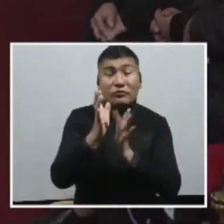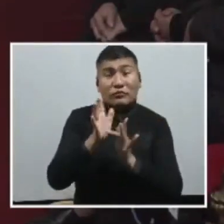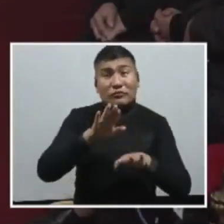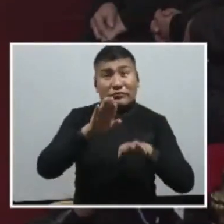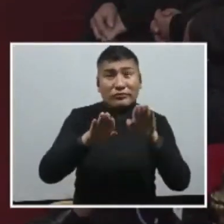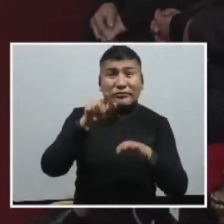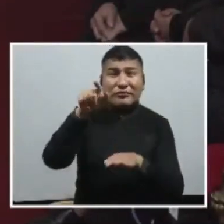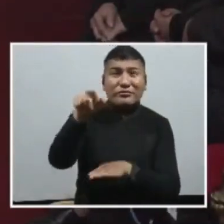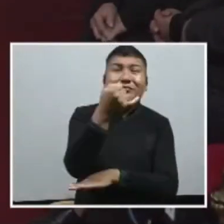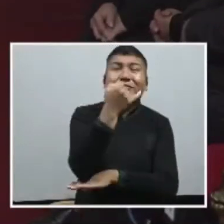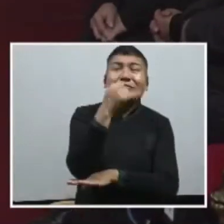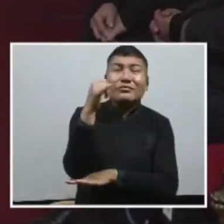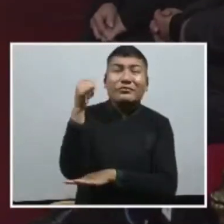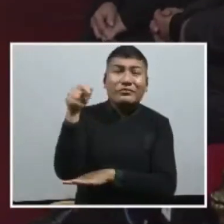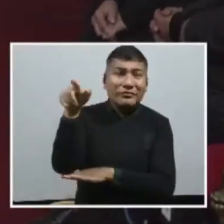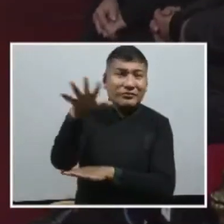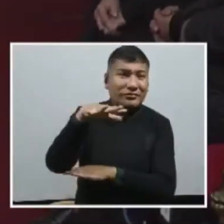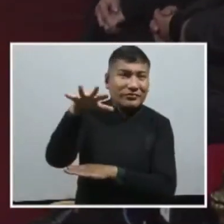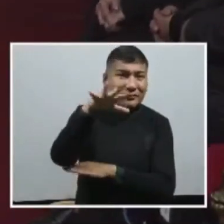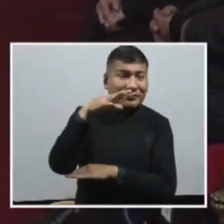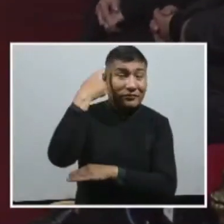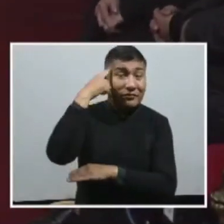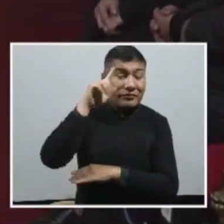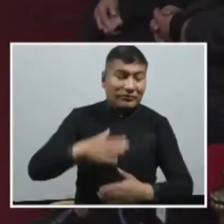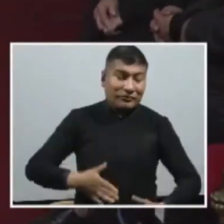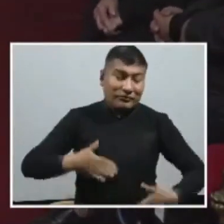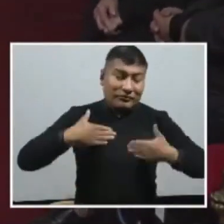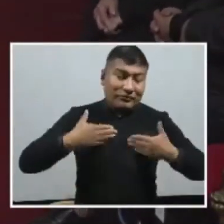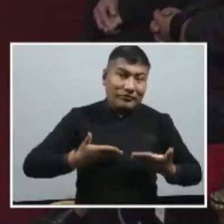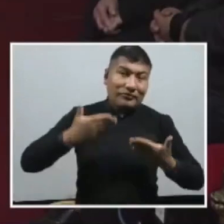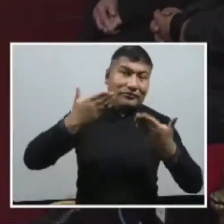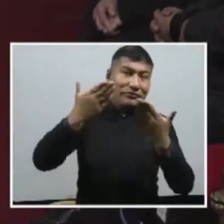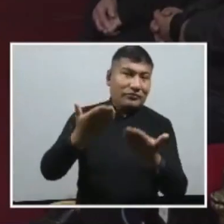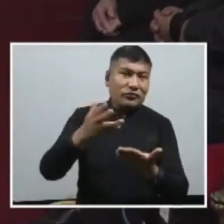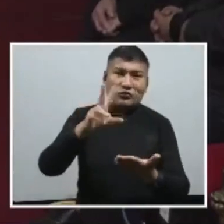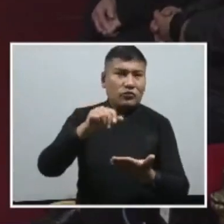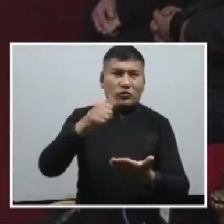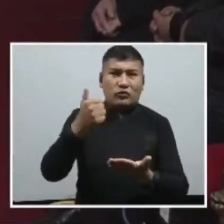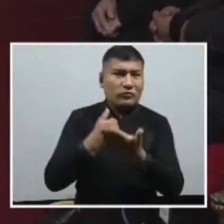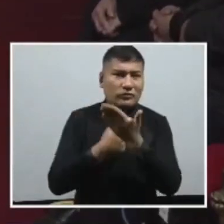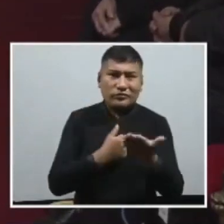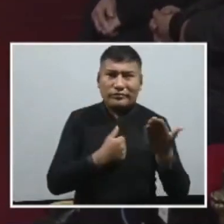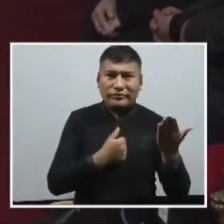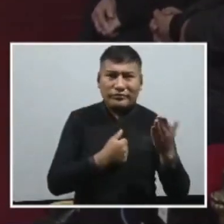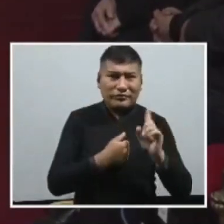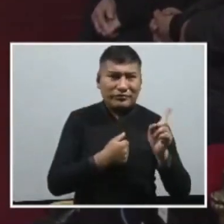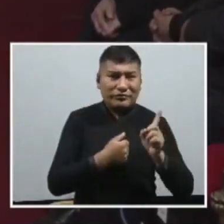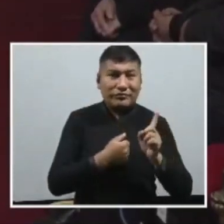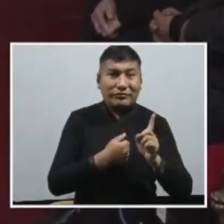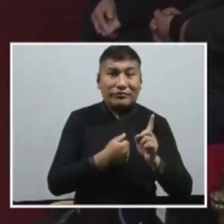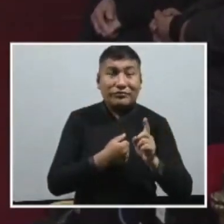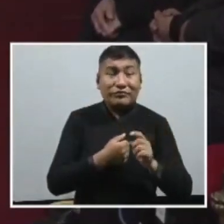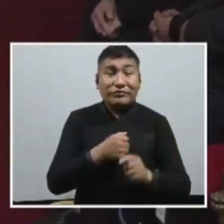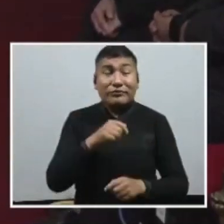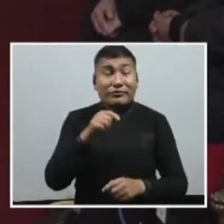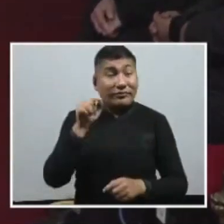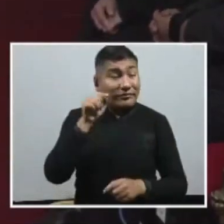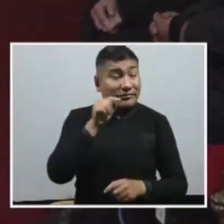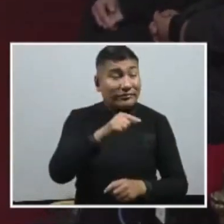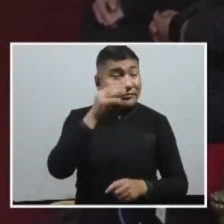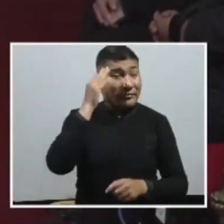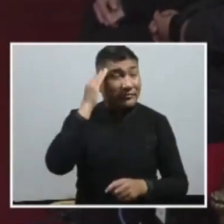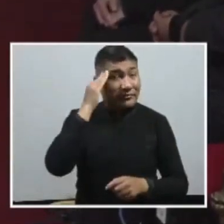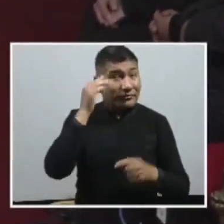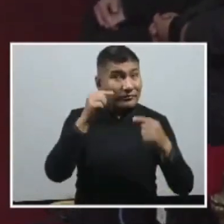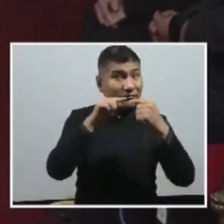hacia Jerusalén para entregar su vida, no es para otra cosa, ¿eh? Él sabe, tiene muchos